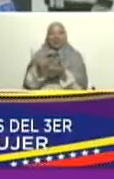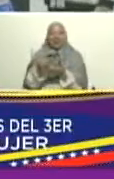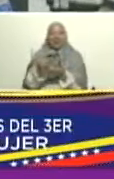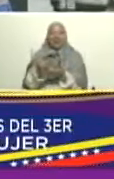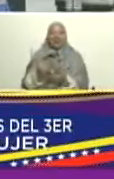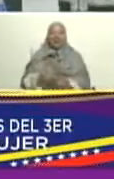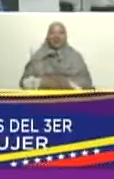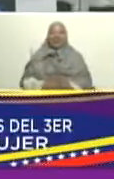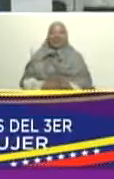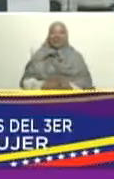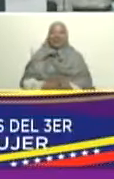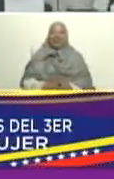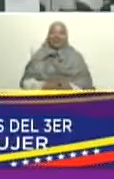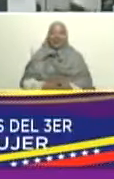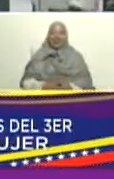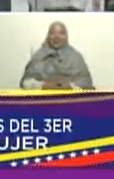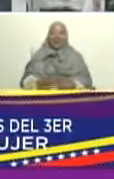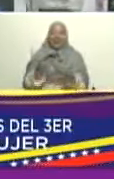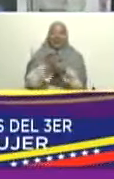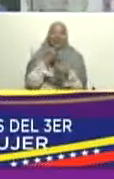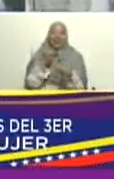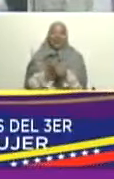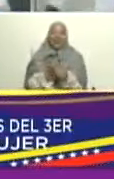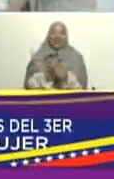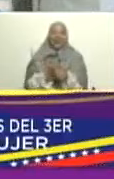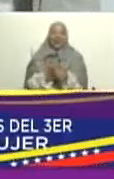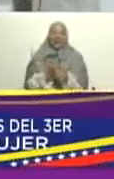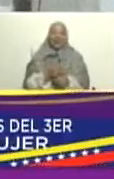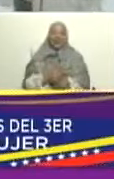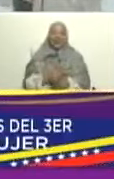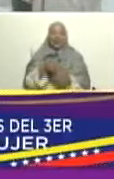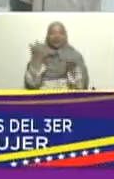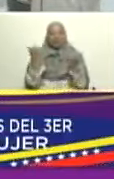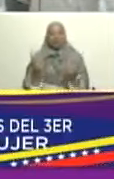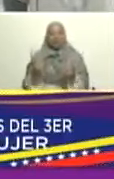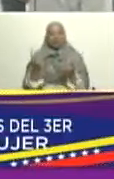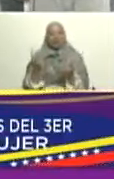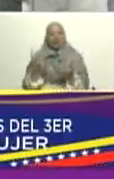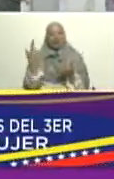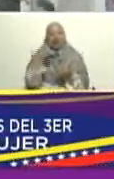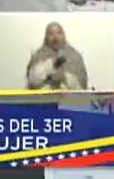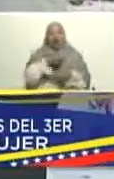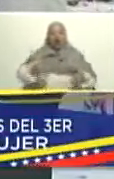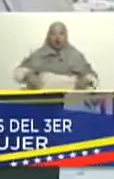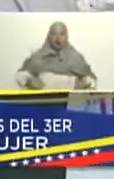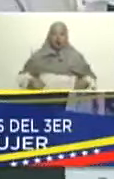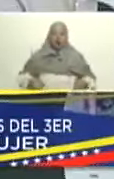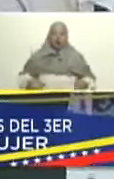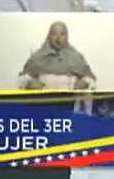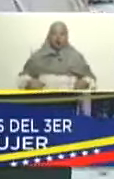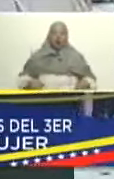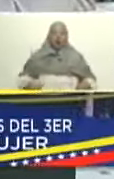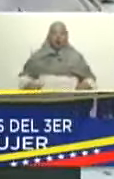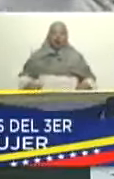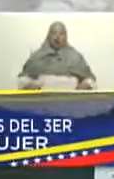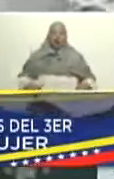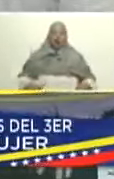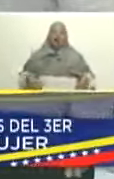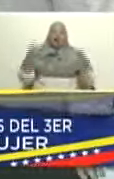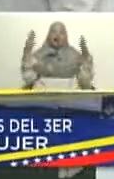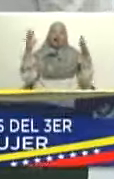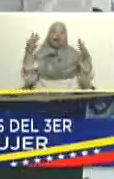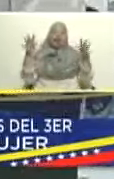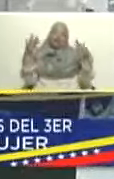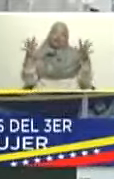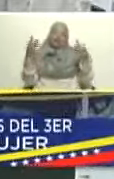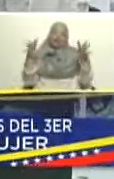¿sí? Imagínate, una belleza, Araure. Todo el Estado portugués es una belleza. Y por ahí trajiste gente, pues están aplaudiendo. Sí, así